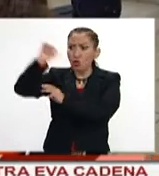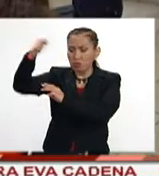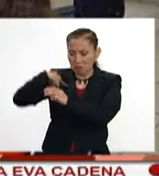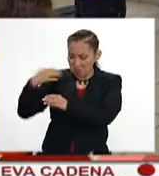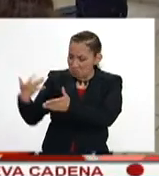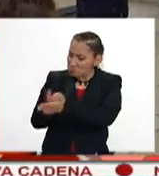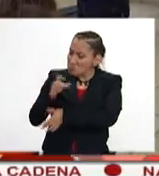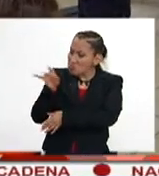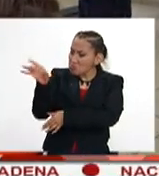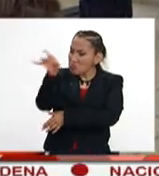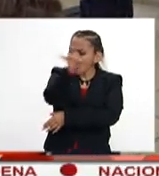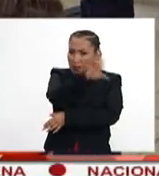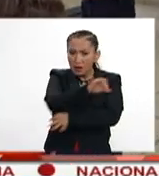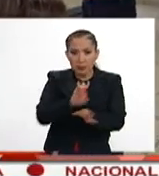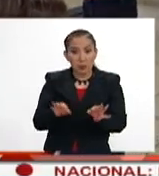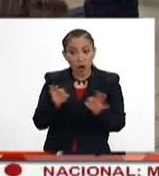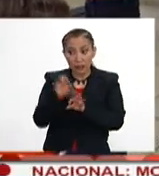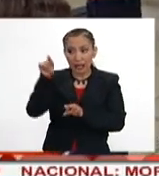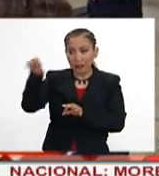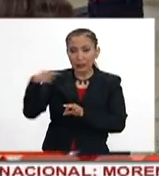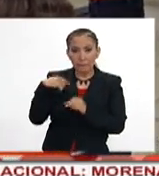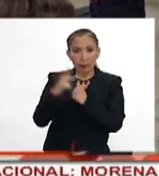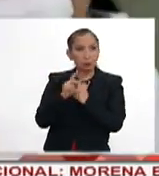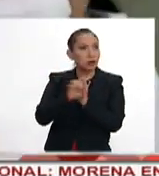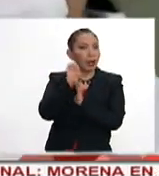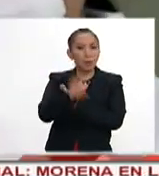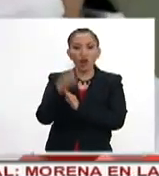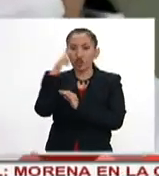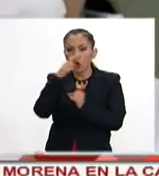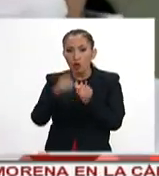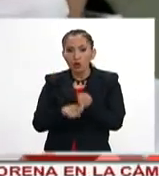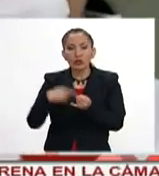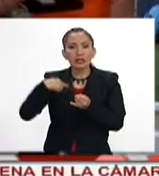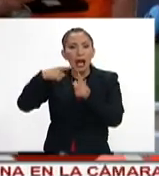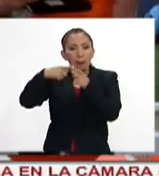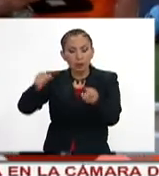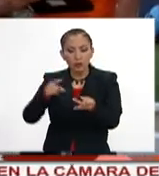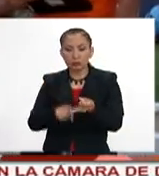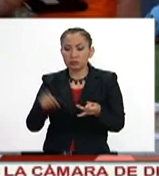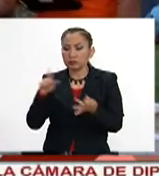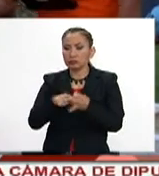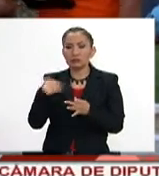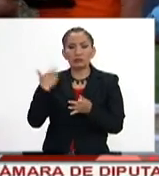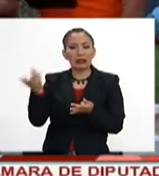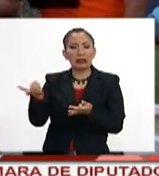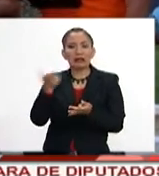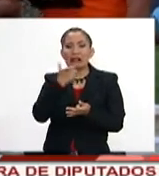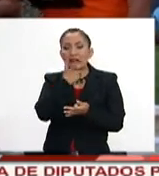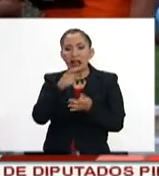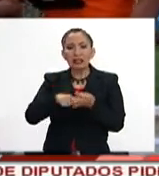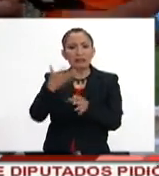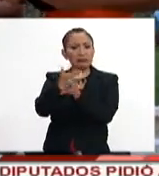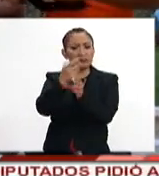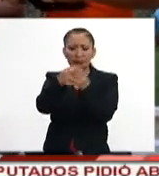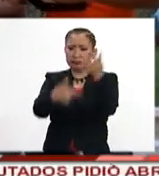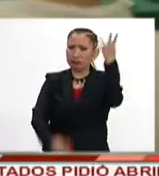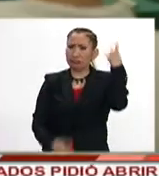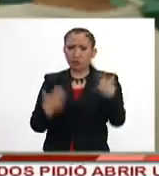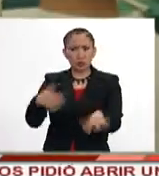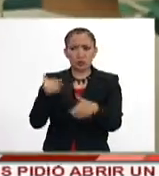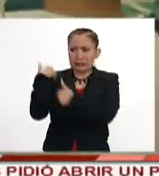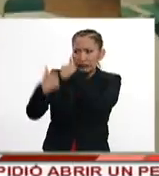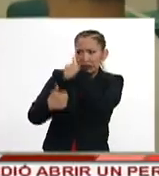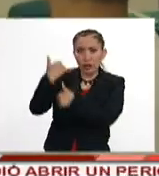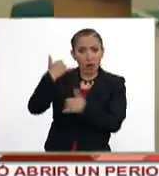países, ¿verdad?, de las más importantes, de países como Rusia, ¿verdad?, como Japón, Gran Bretaña, Estados Unidos, en fin,